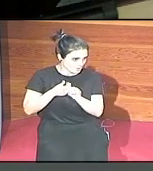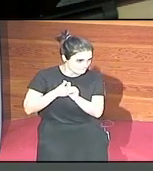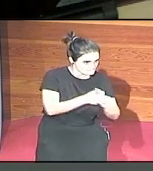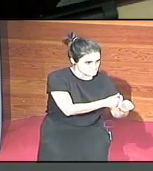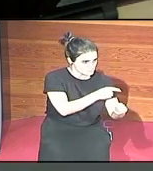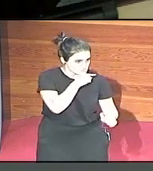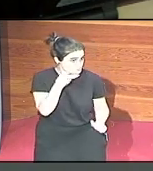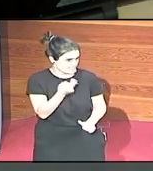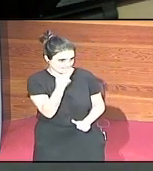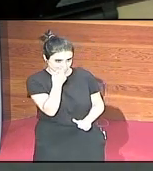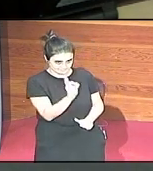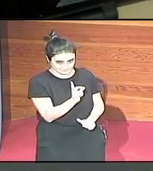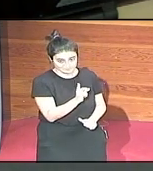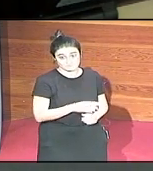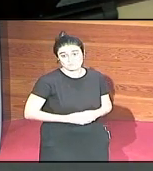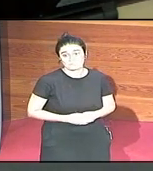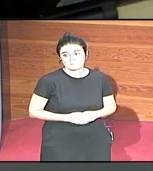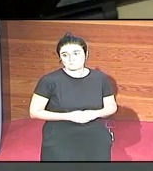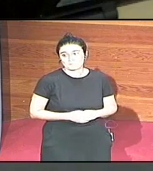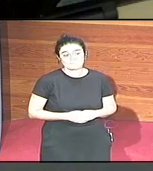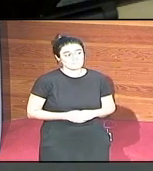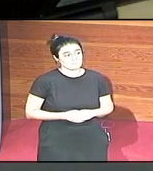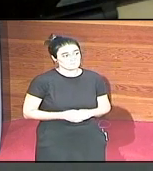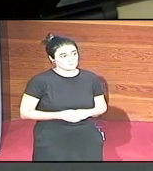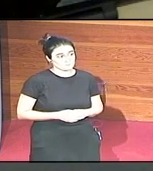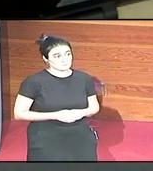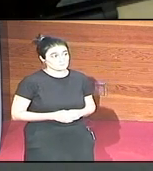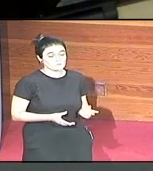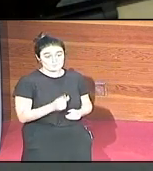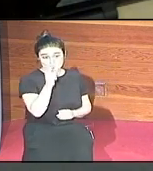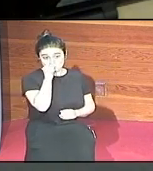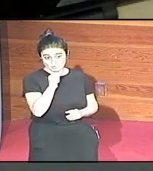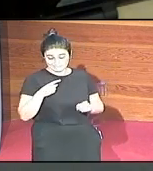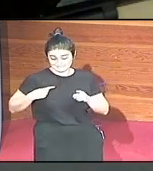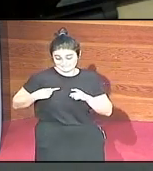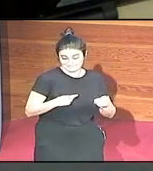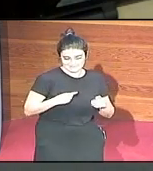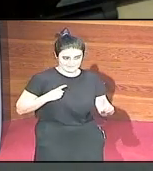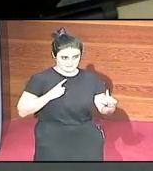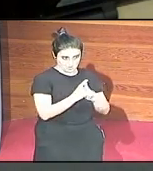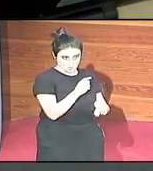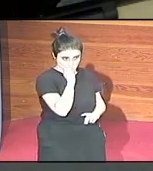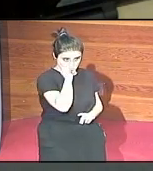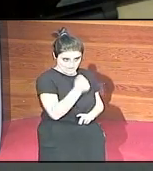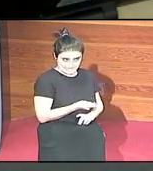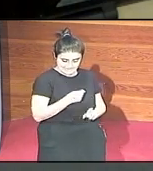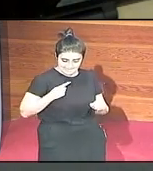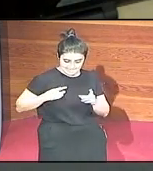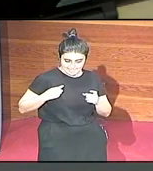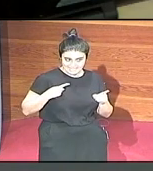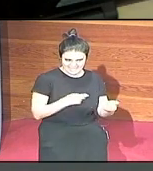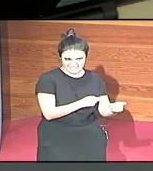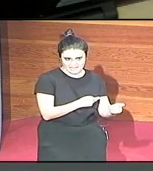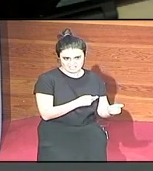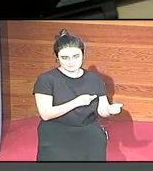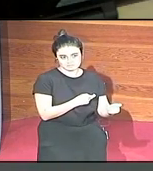Como lo está demostrando la guerra desatada por Putin contra los ucranianos, el régimen no